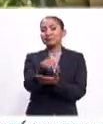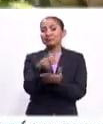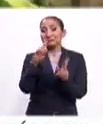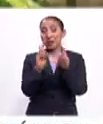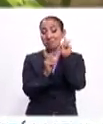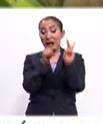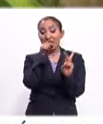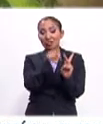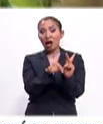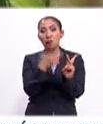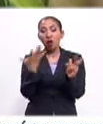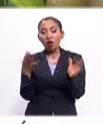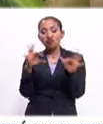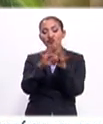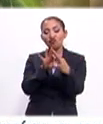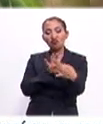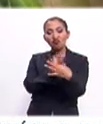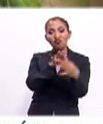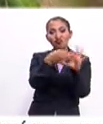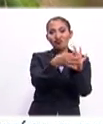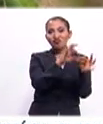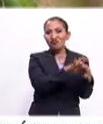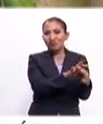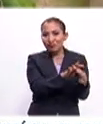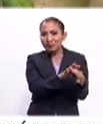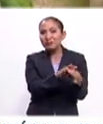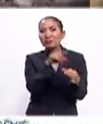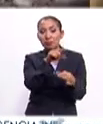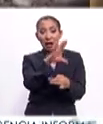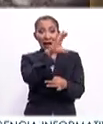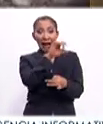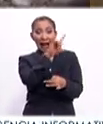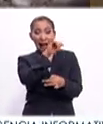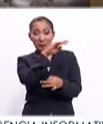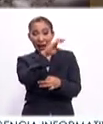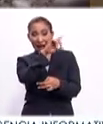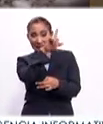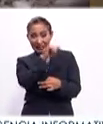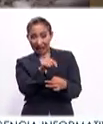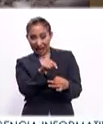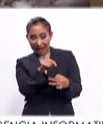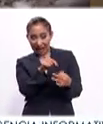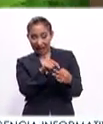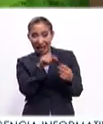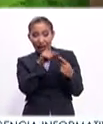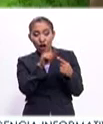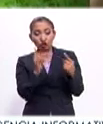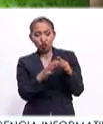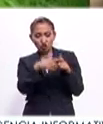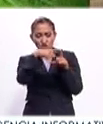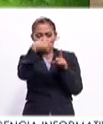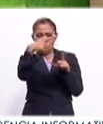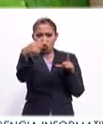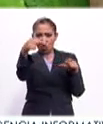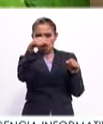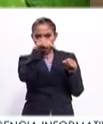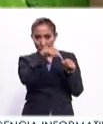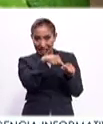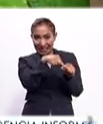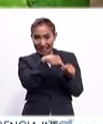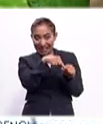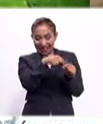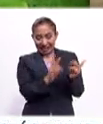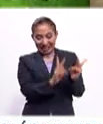que las plantas tengan sinergias. La calabaza, por ejemplo, con sus hojas grandes,